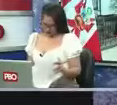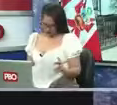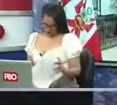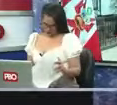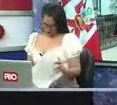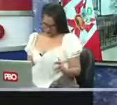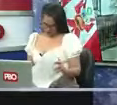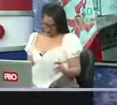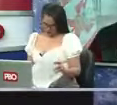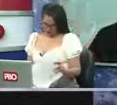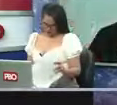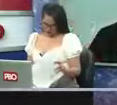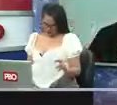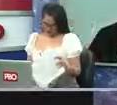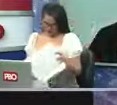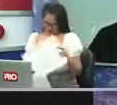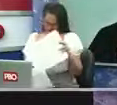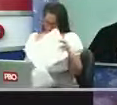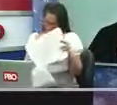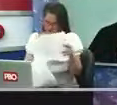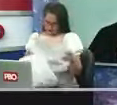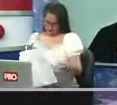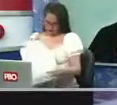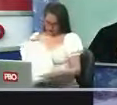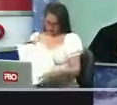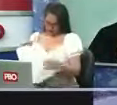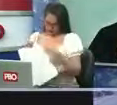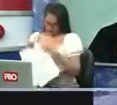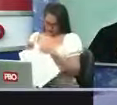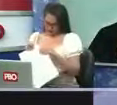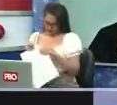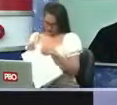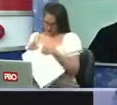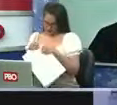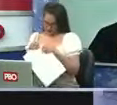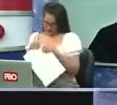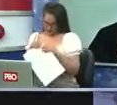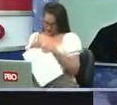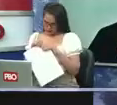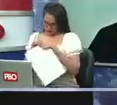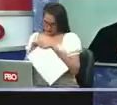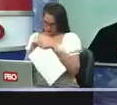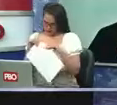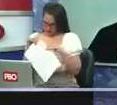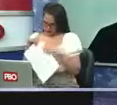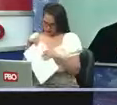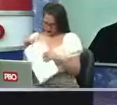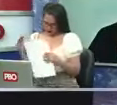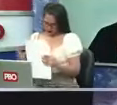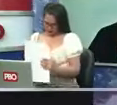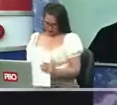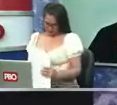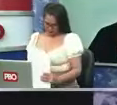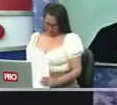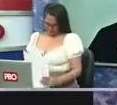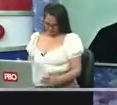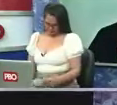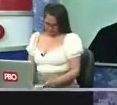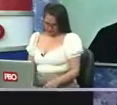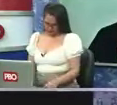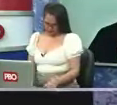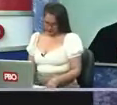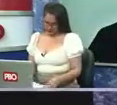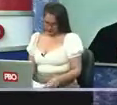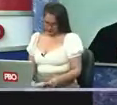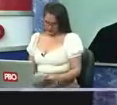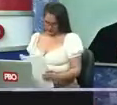mi llamado a través de ustedes, y les agradezco esta oportunidad para que todos se sumen a esta campaña y podamos